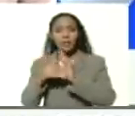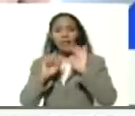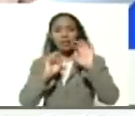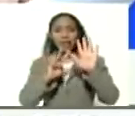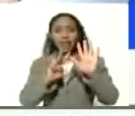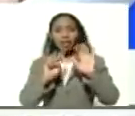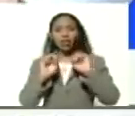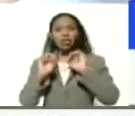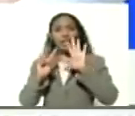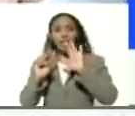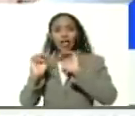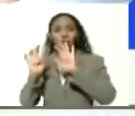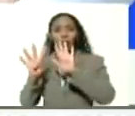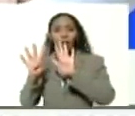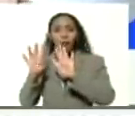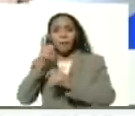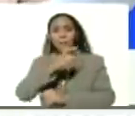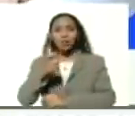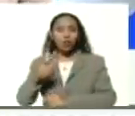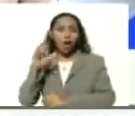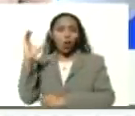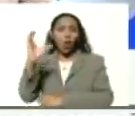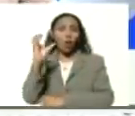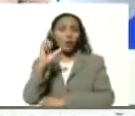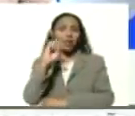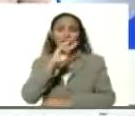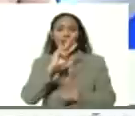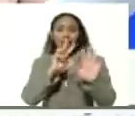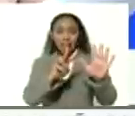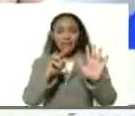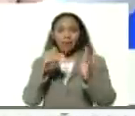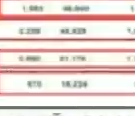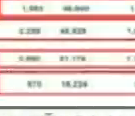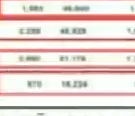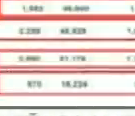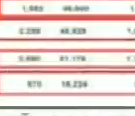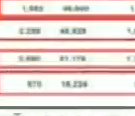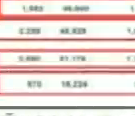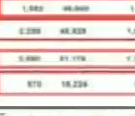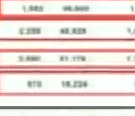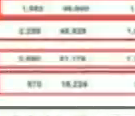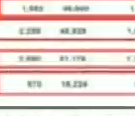2.389.779 casos. Colombia, más de 7.000 casos nuevos,